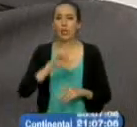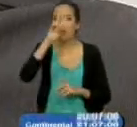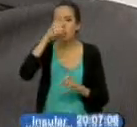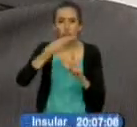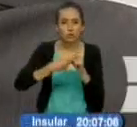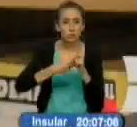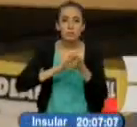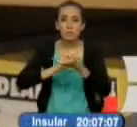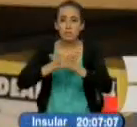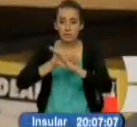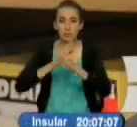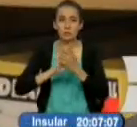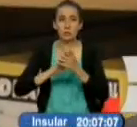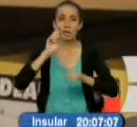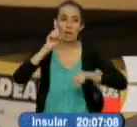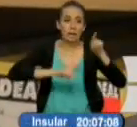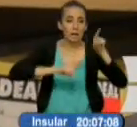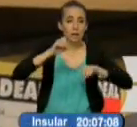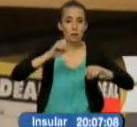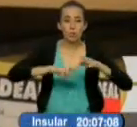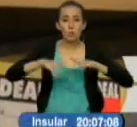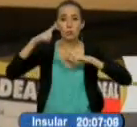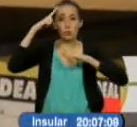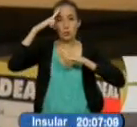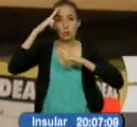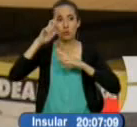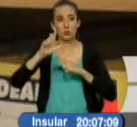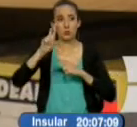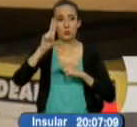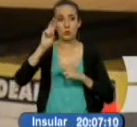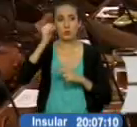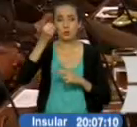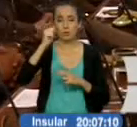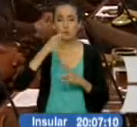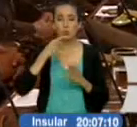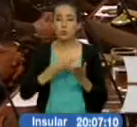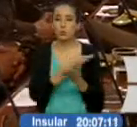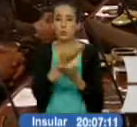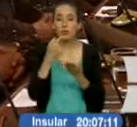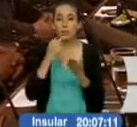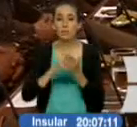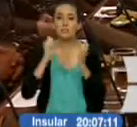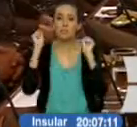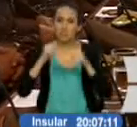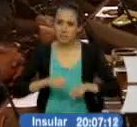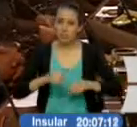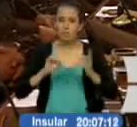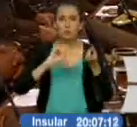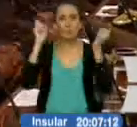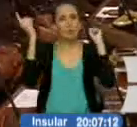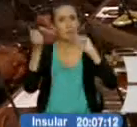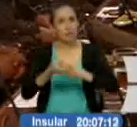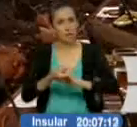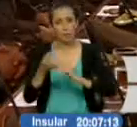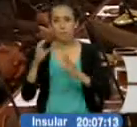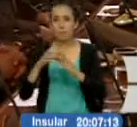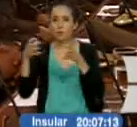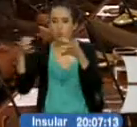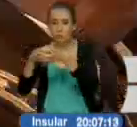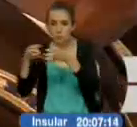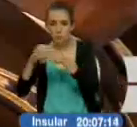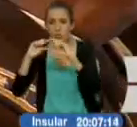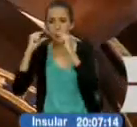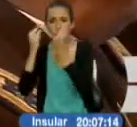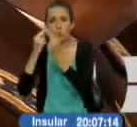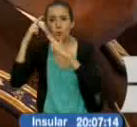después de este encuentro, el militar en servicio pasivo, Luis Hernández, considera que el mismo determinó una verdadera transición en la relación entre el Ejecutivo y las Fuerzas